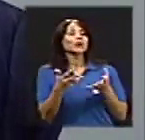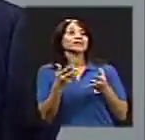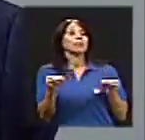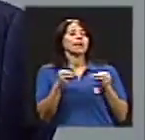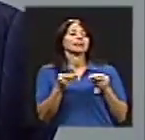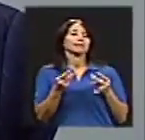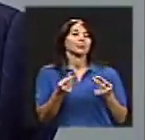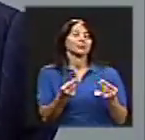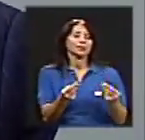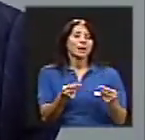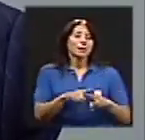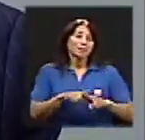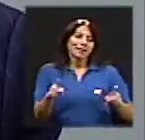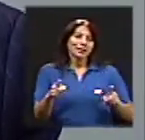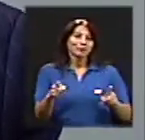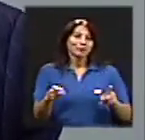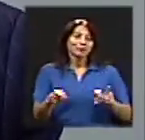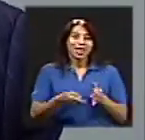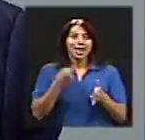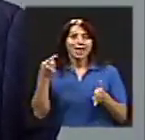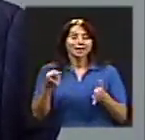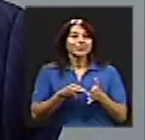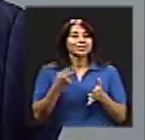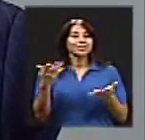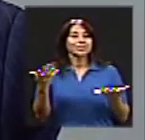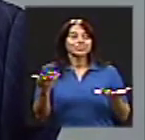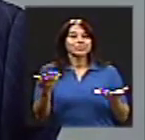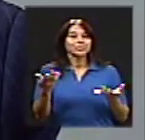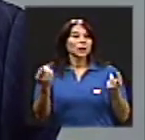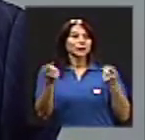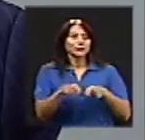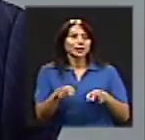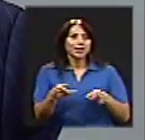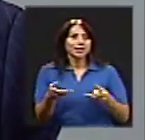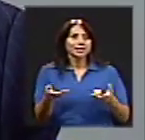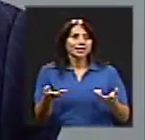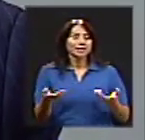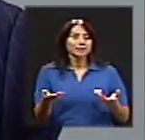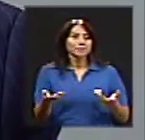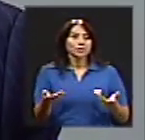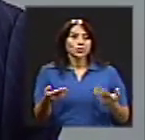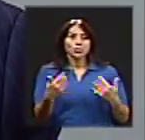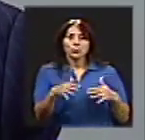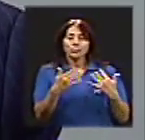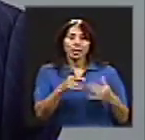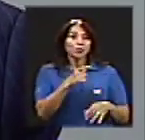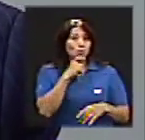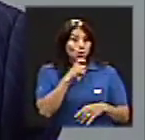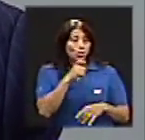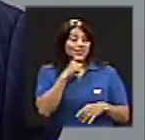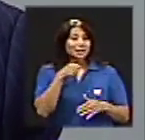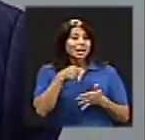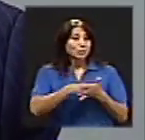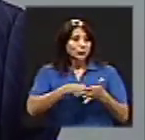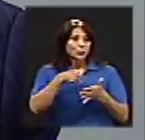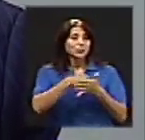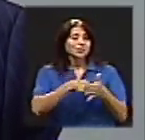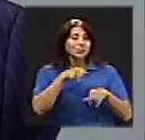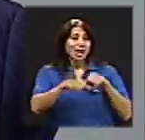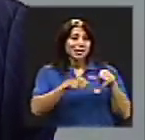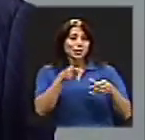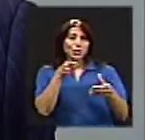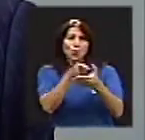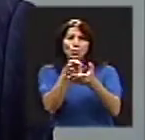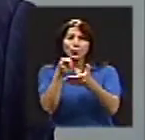lentamente, pero muchas veces lo que sucede es que viera cómo cuesta luchar contra toda